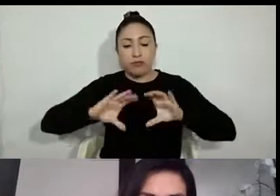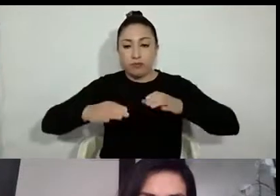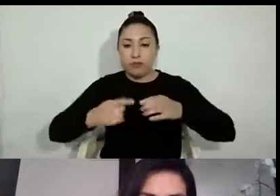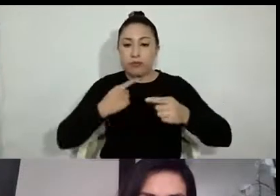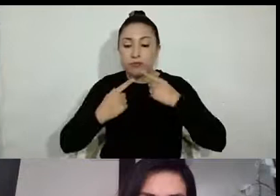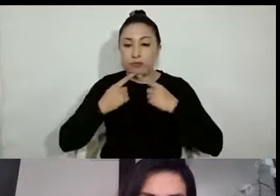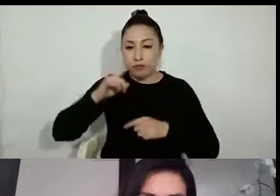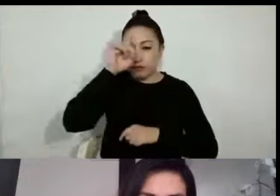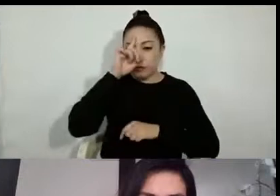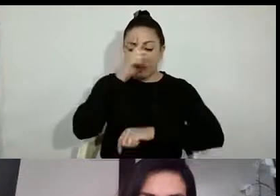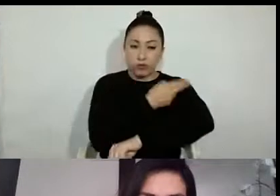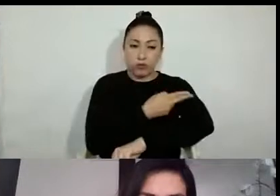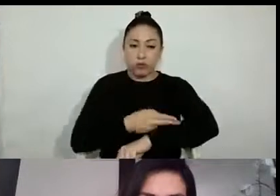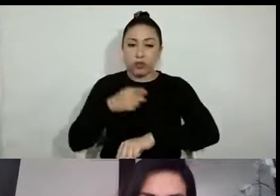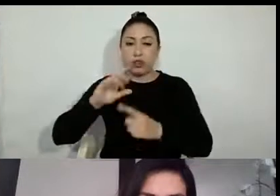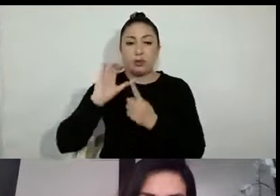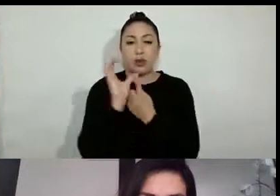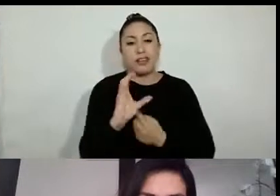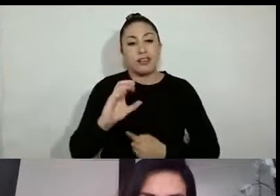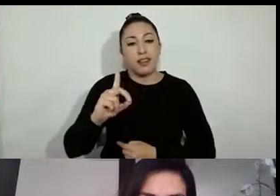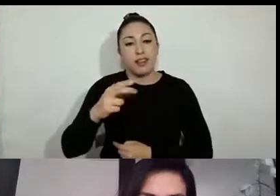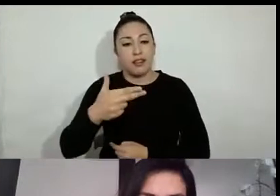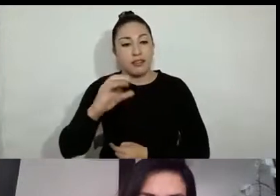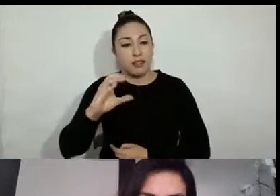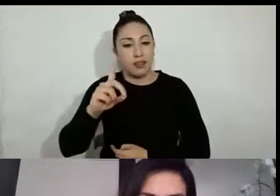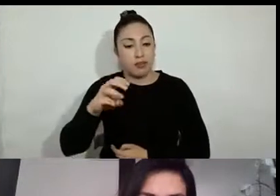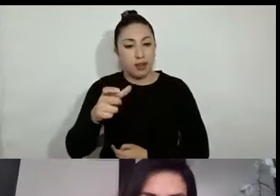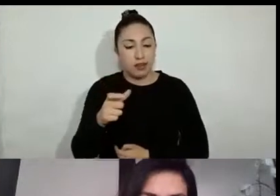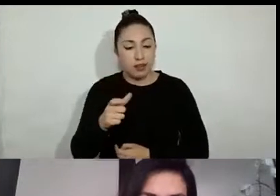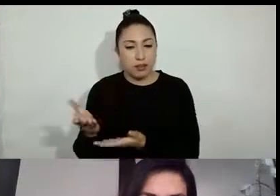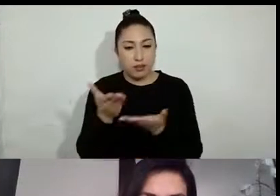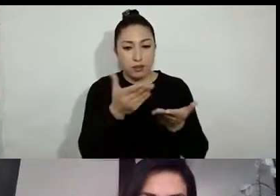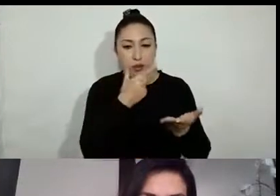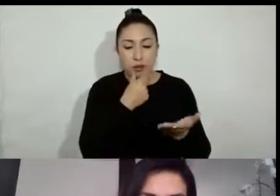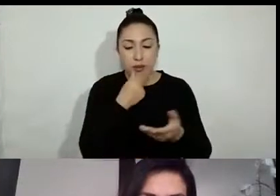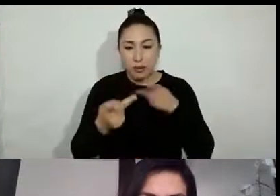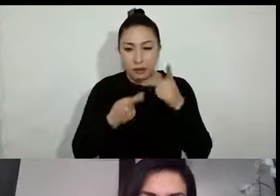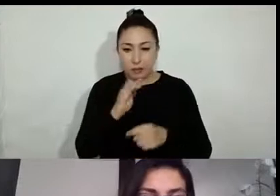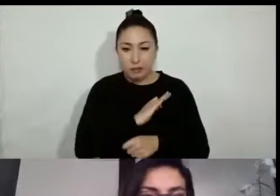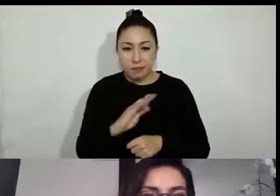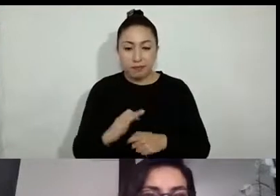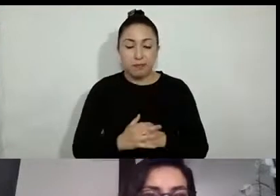de la Comisión de Derechos Humanos de la Ciudad de México. Adelante, doctor. Muchísimas gracias,